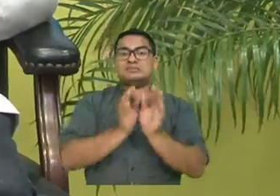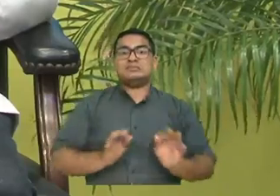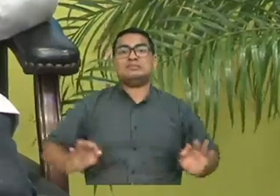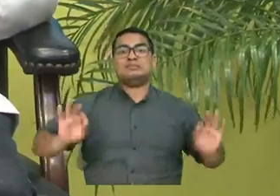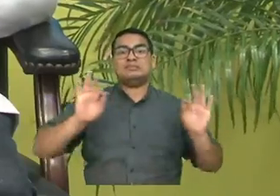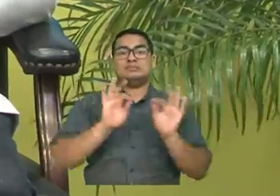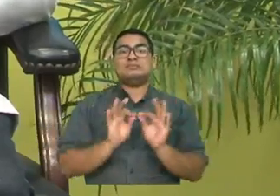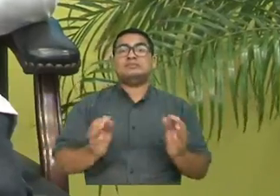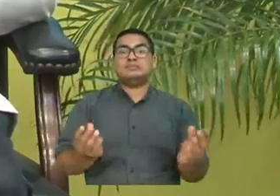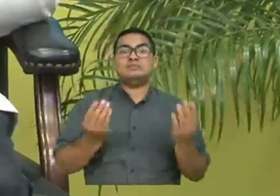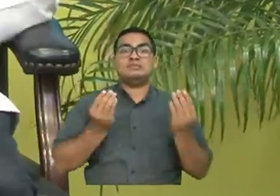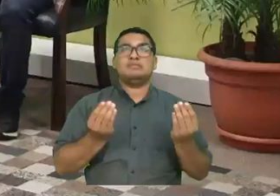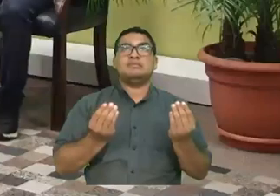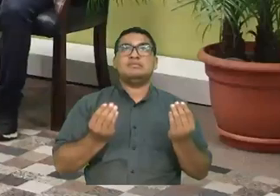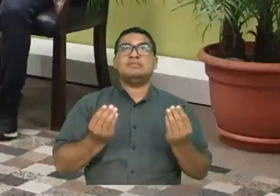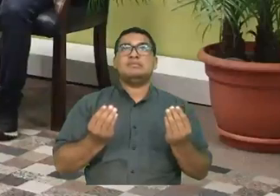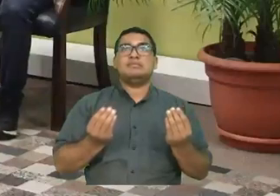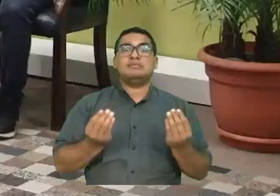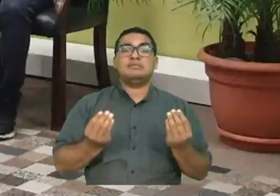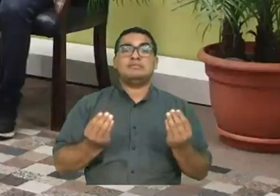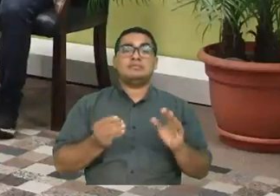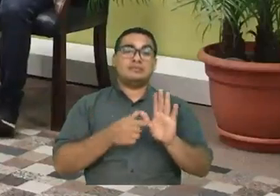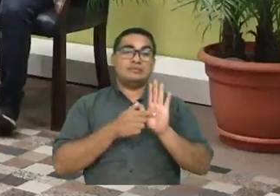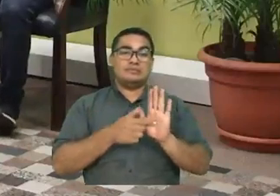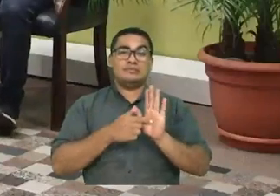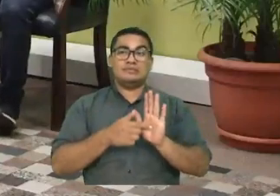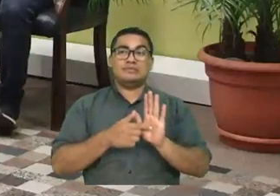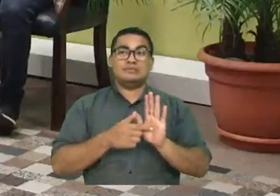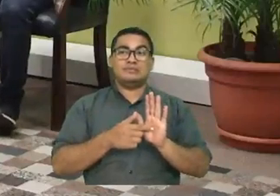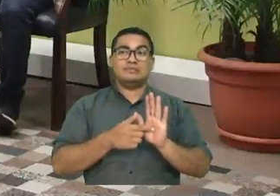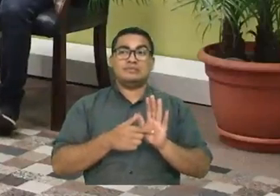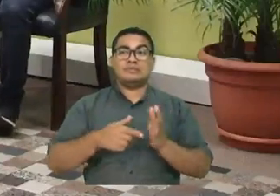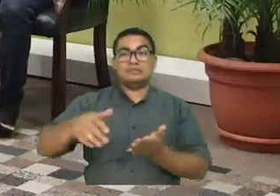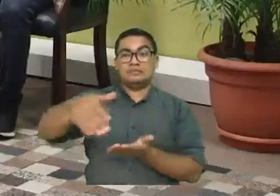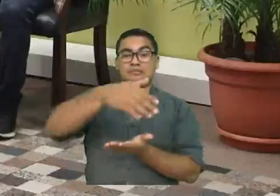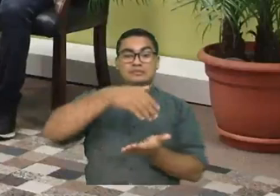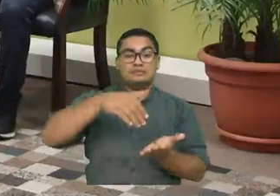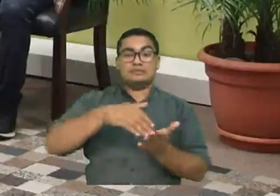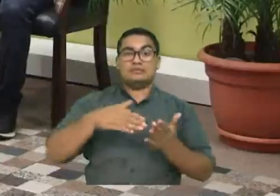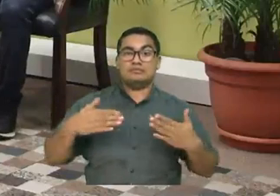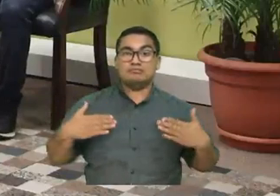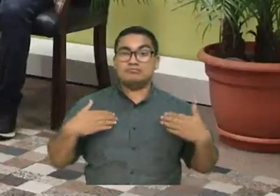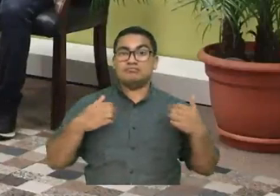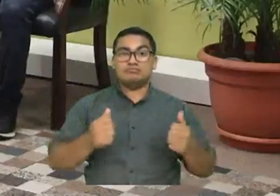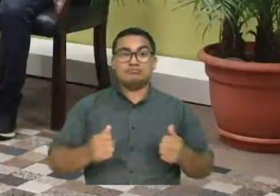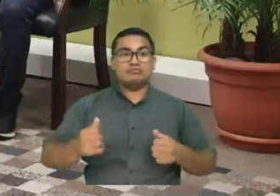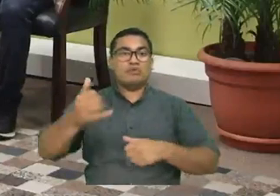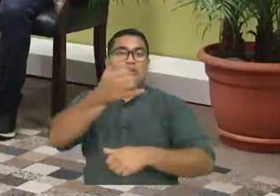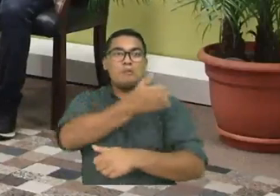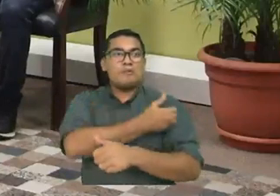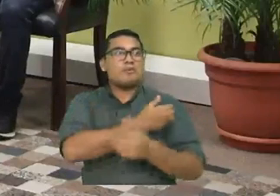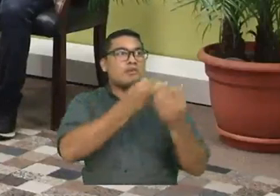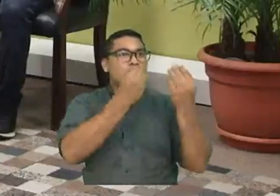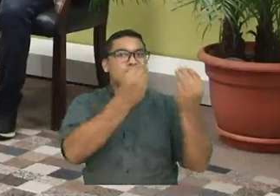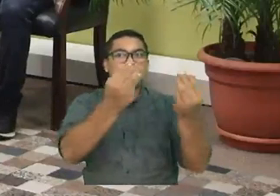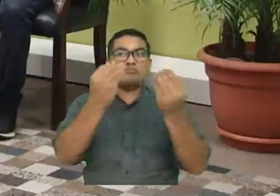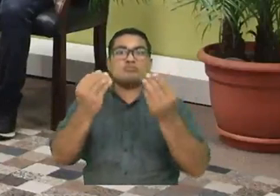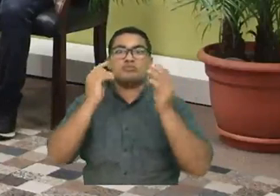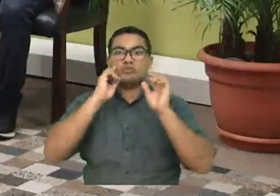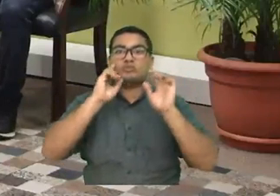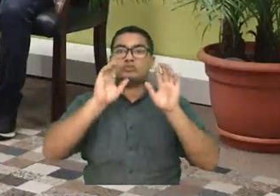mientras más, disculpe, y mientras más se amplía la cobertura, o sea, los centros de salud, las unidades de salud, más prevención